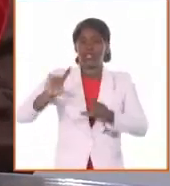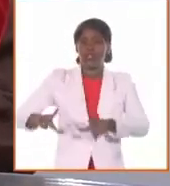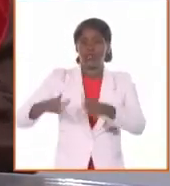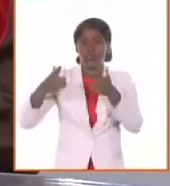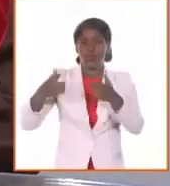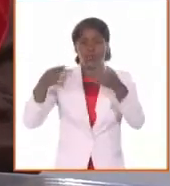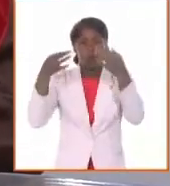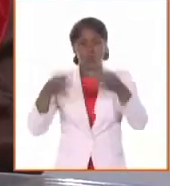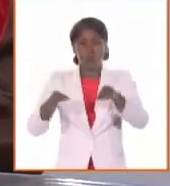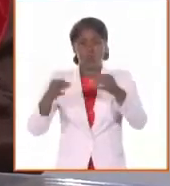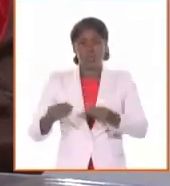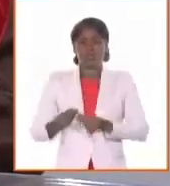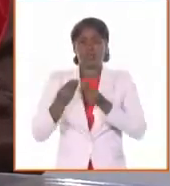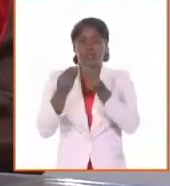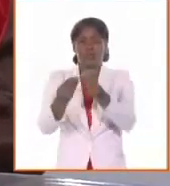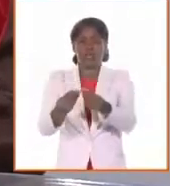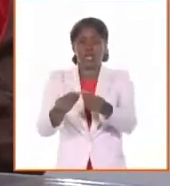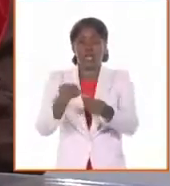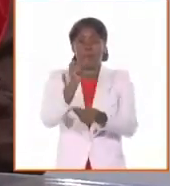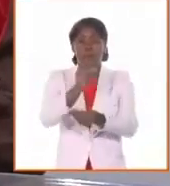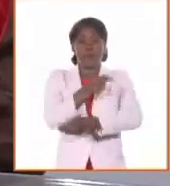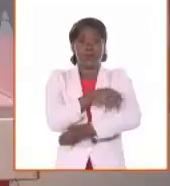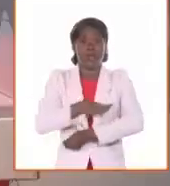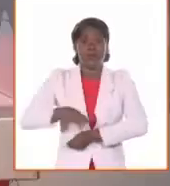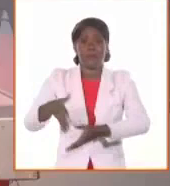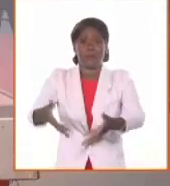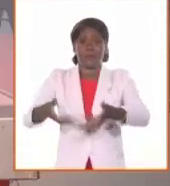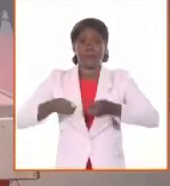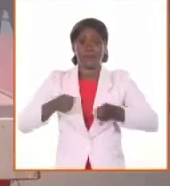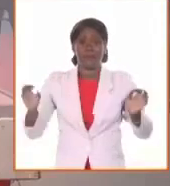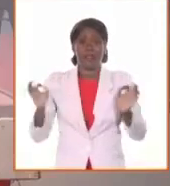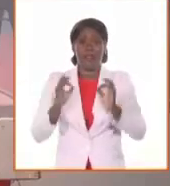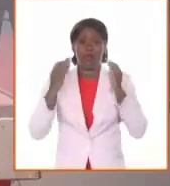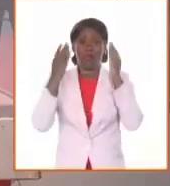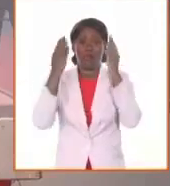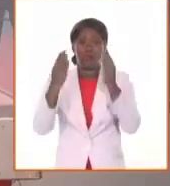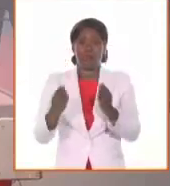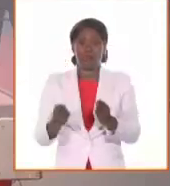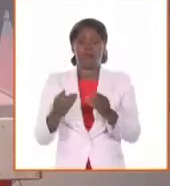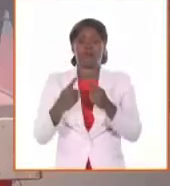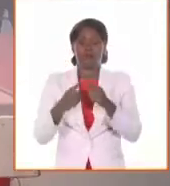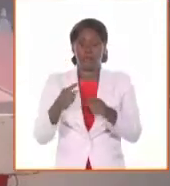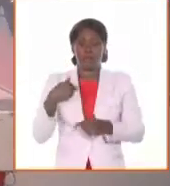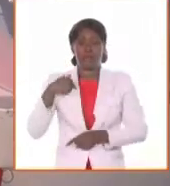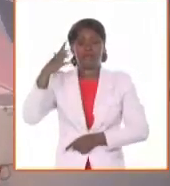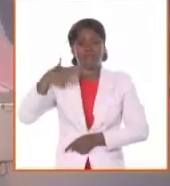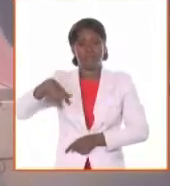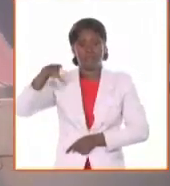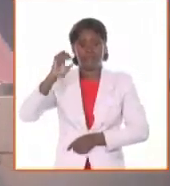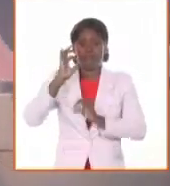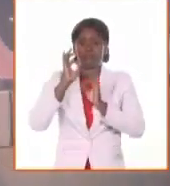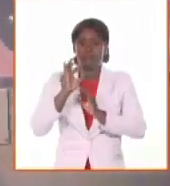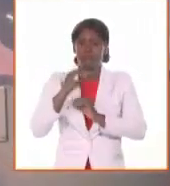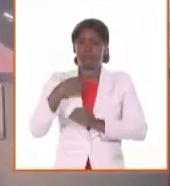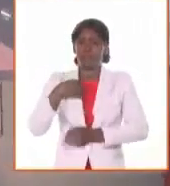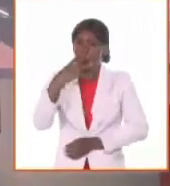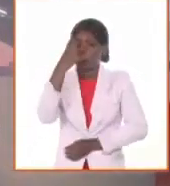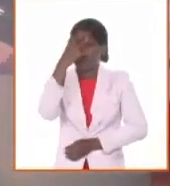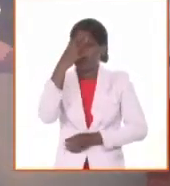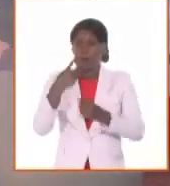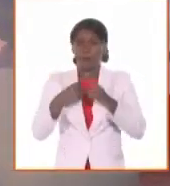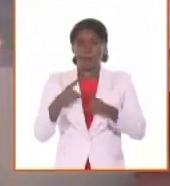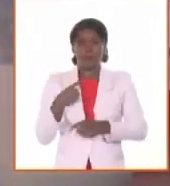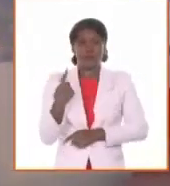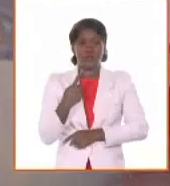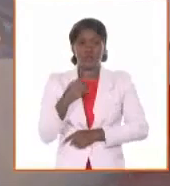pero también explicamos en la mesa de enero que nosotros no adoptamos una actitud pasiva